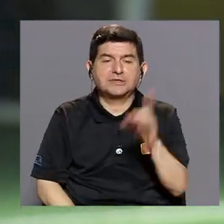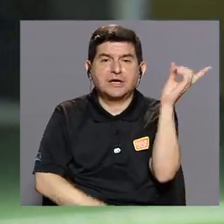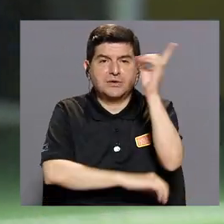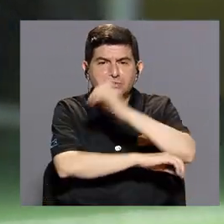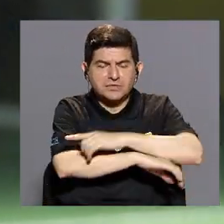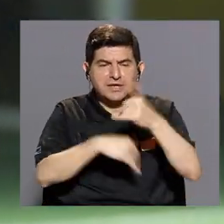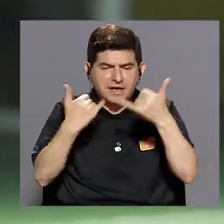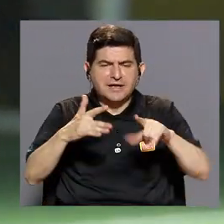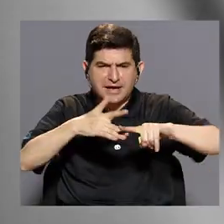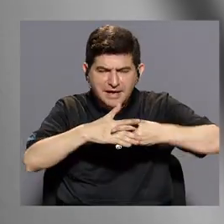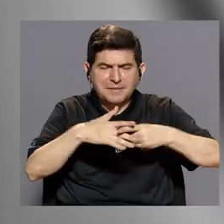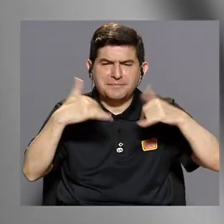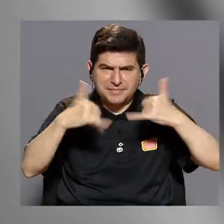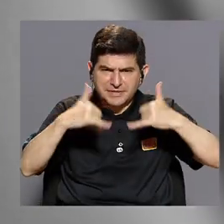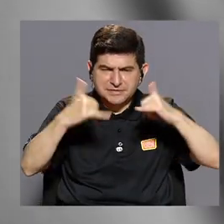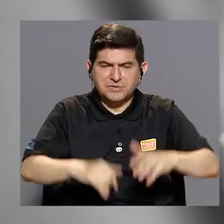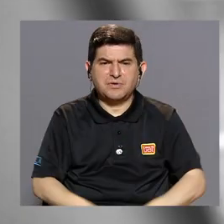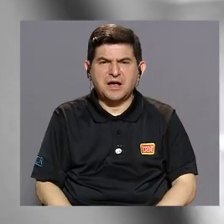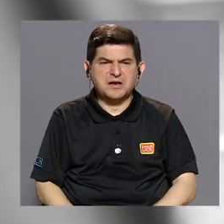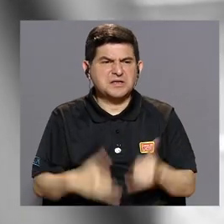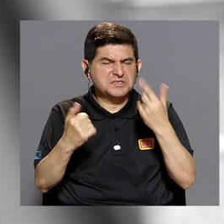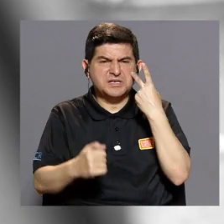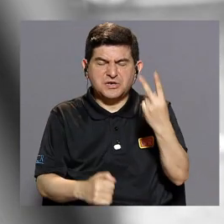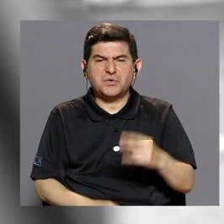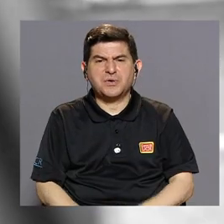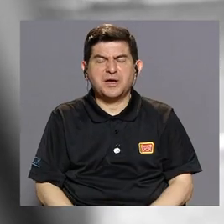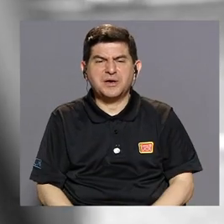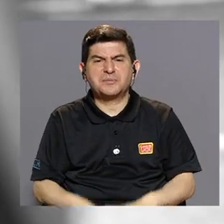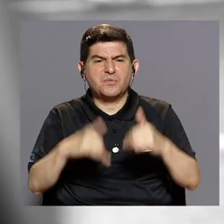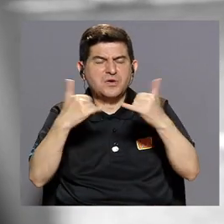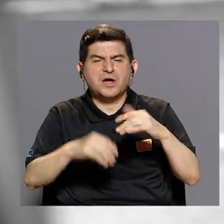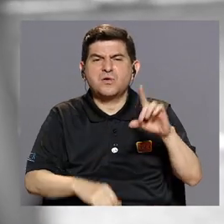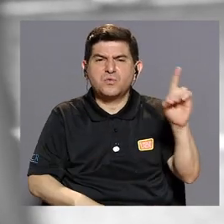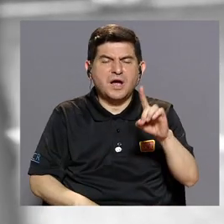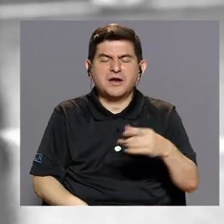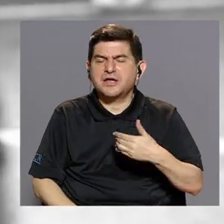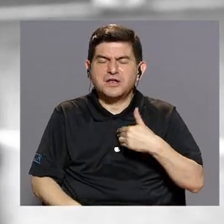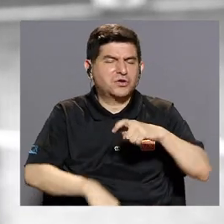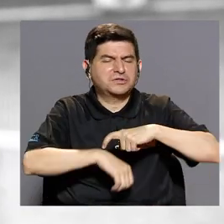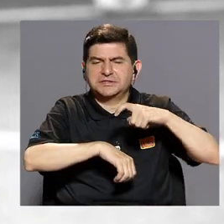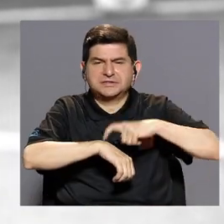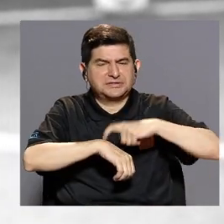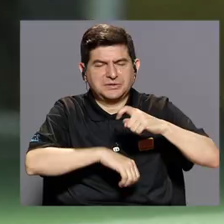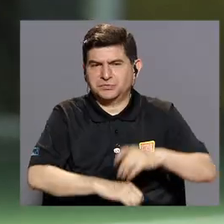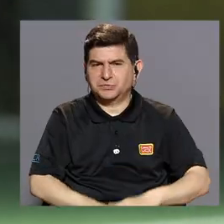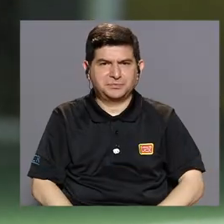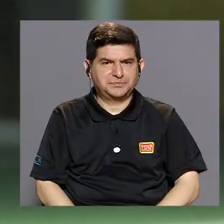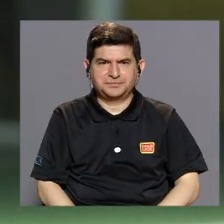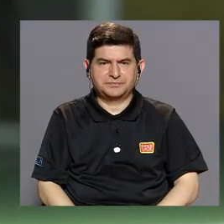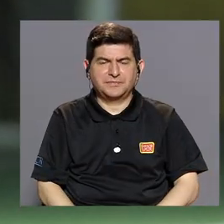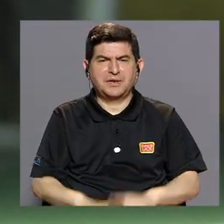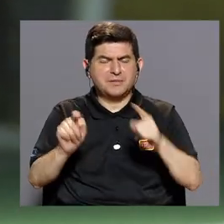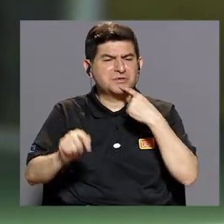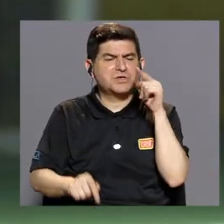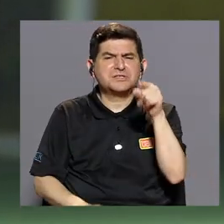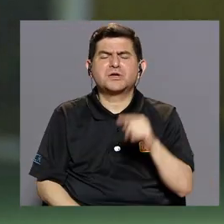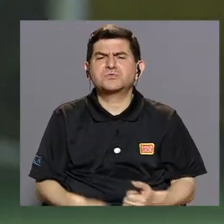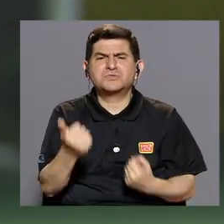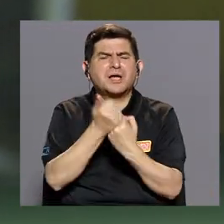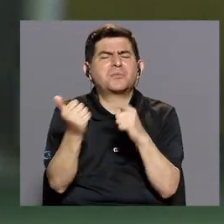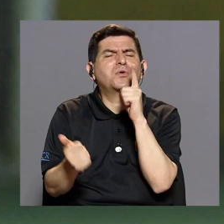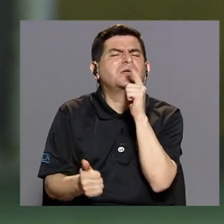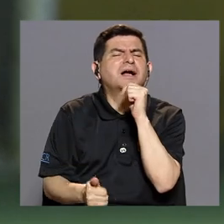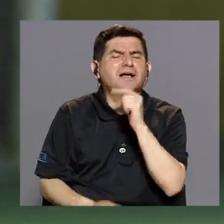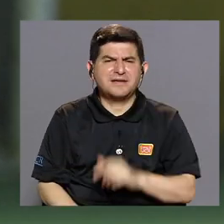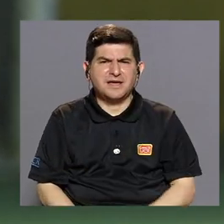una vez que empecé a jugar, dejé de ver, porque jugábamos los domingos y no teníamos tanto tiempo. Y la gente me decía, ¿pero usted con quién